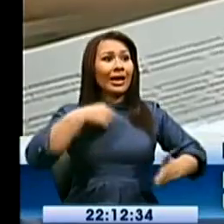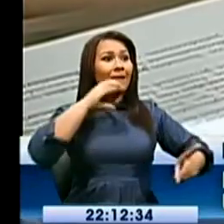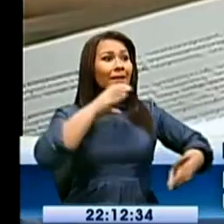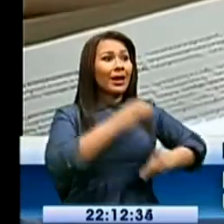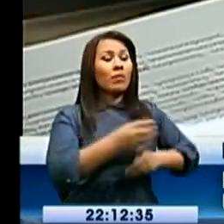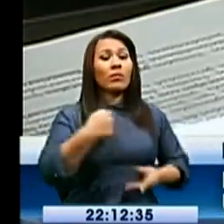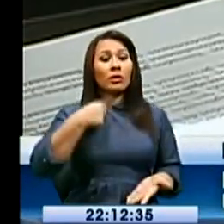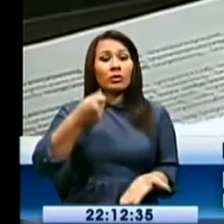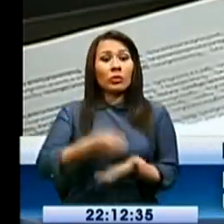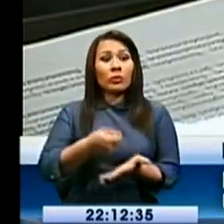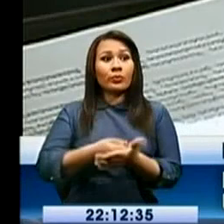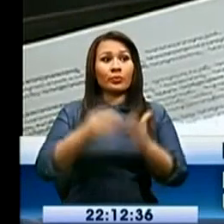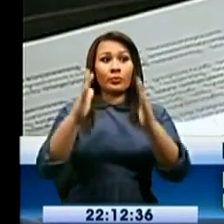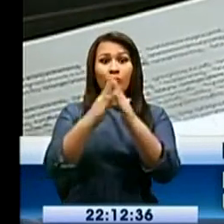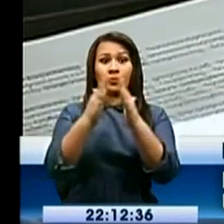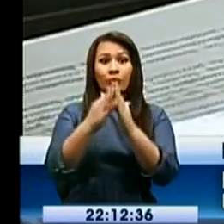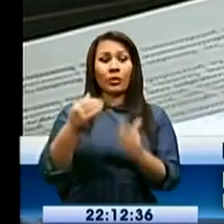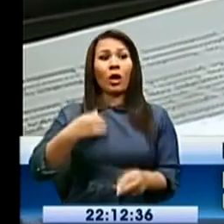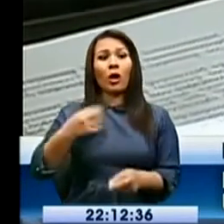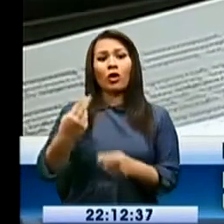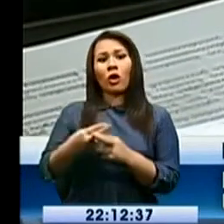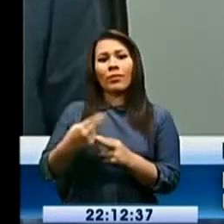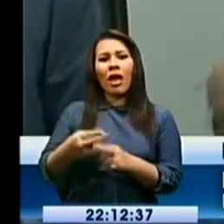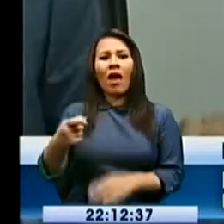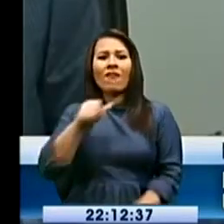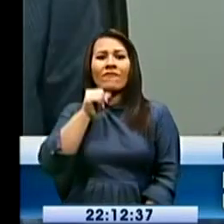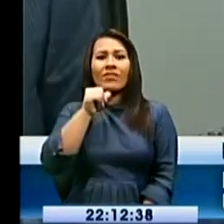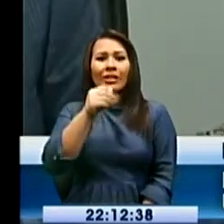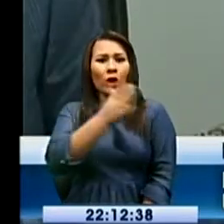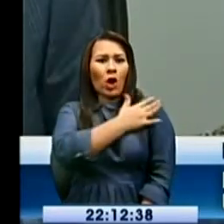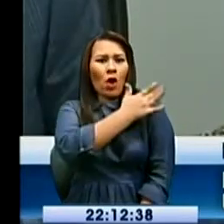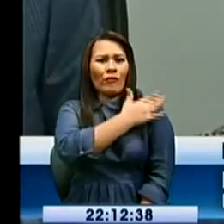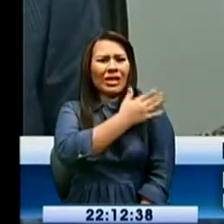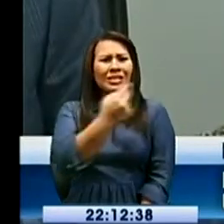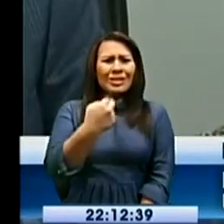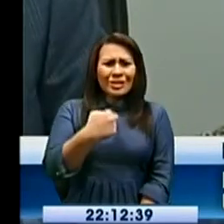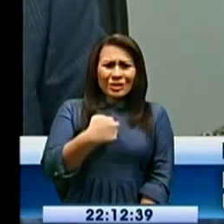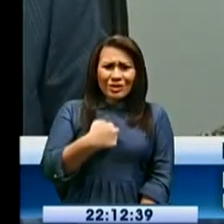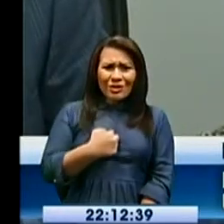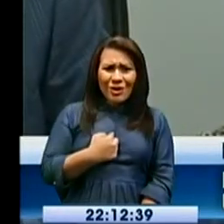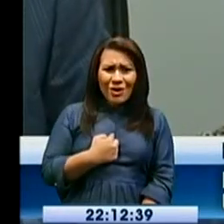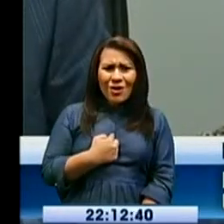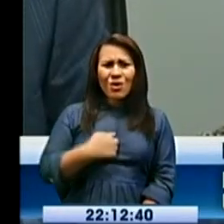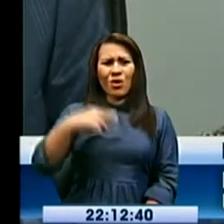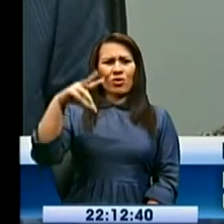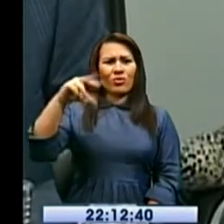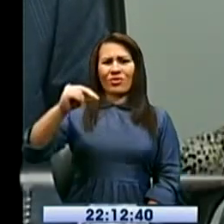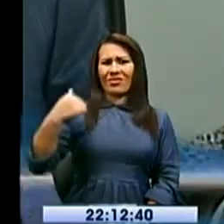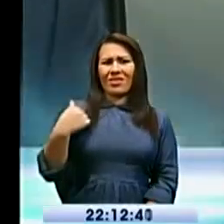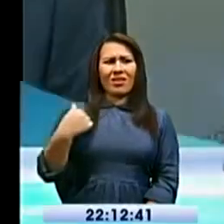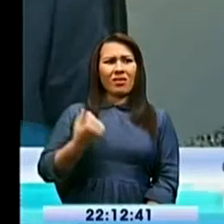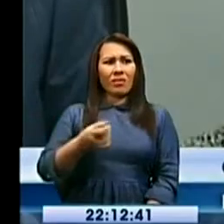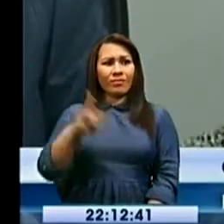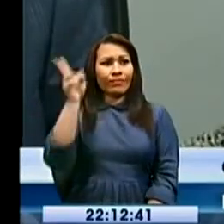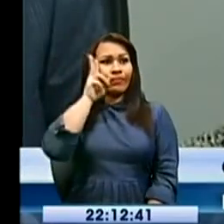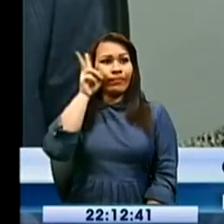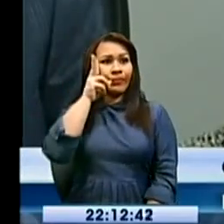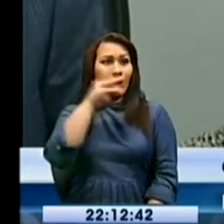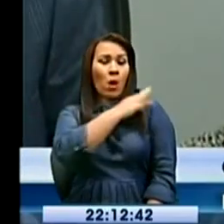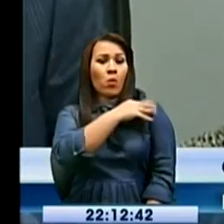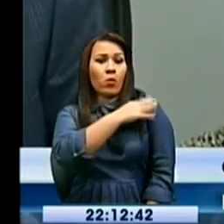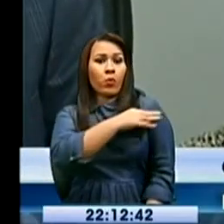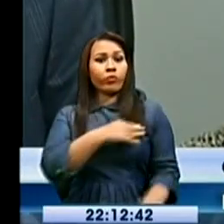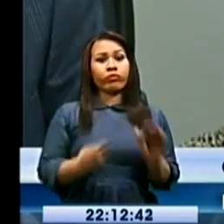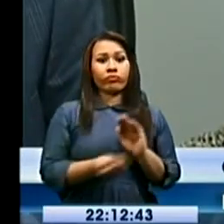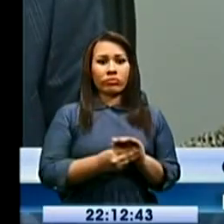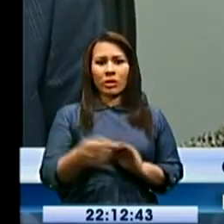compró la vivienda bajo la figura de abuso de confianza. Yo no he cometido ningún acto de irregularidad durante todo este periodo